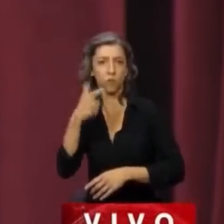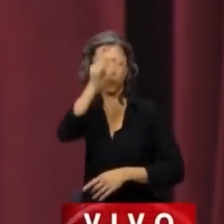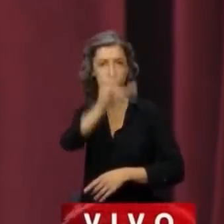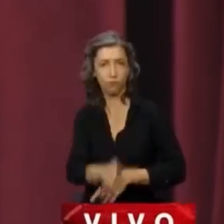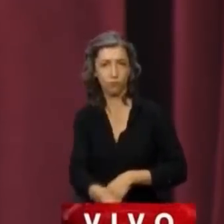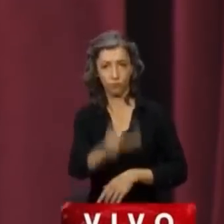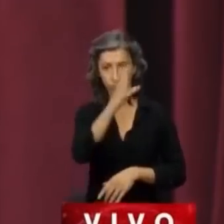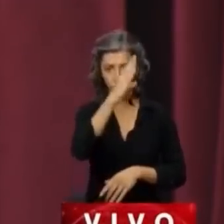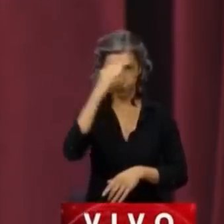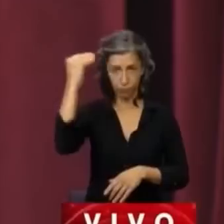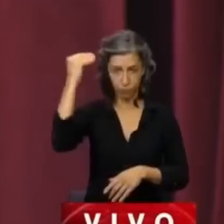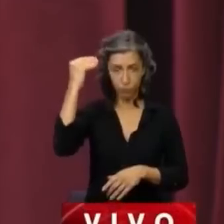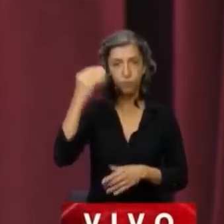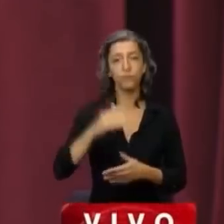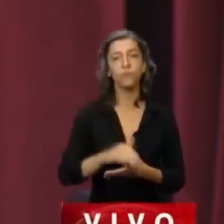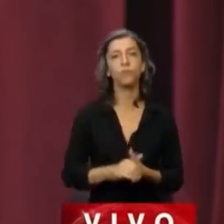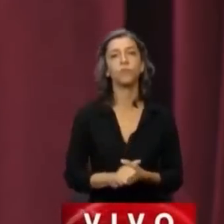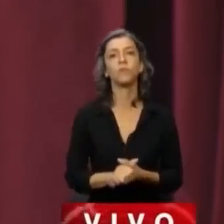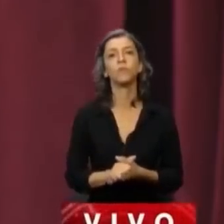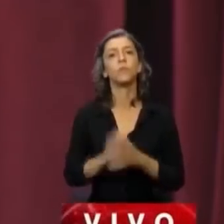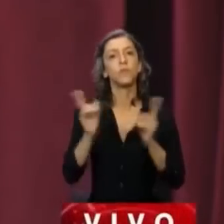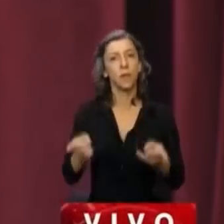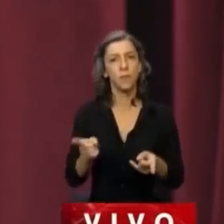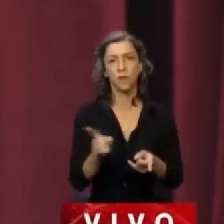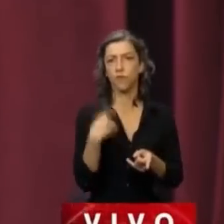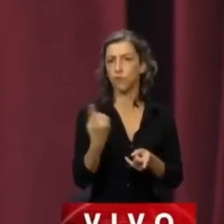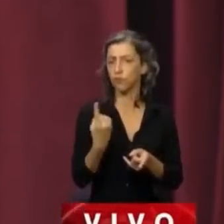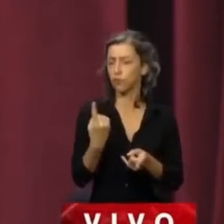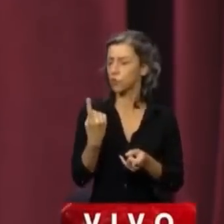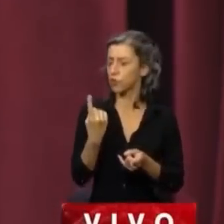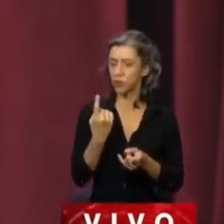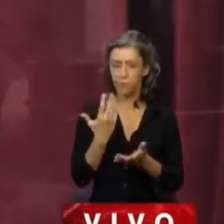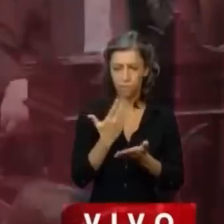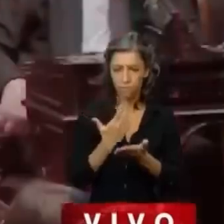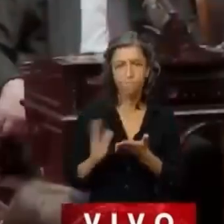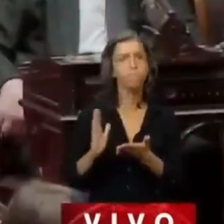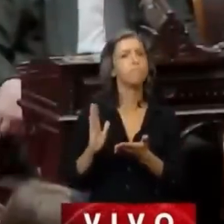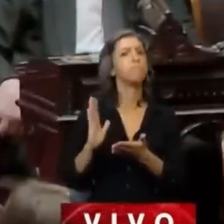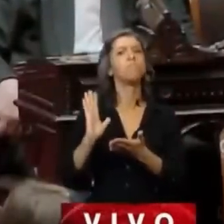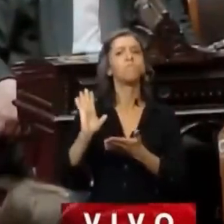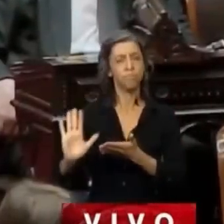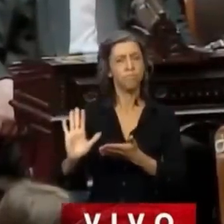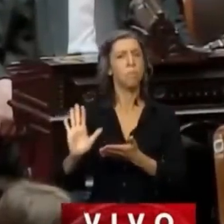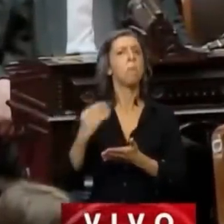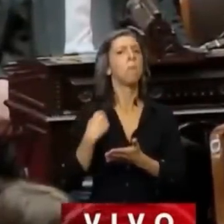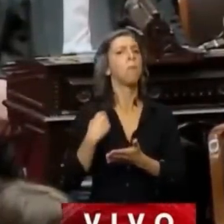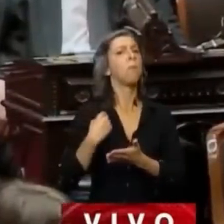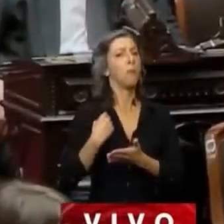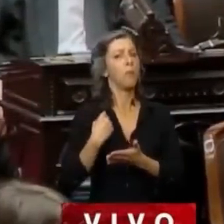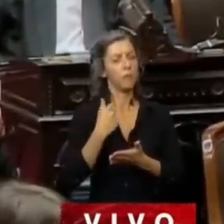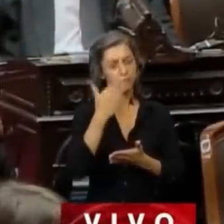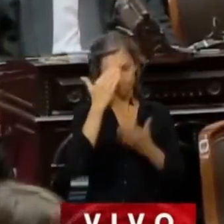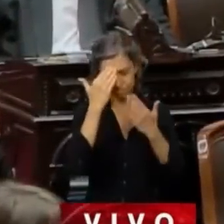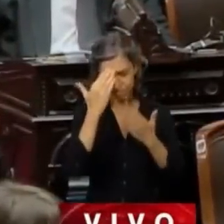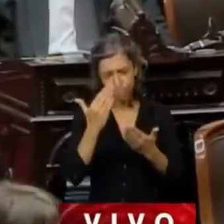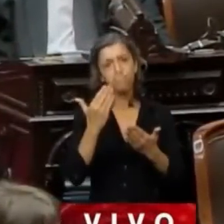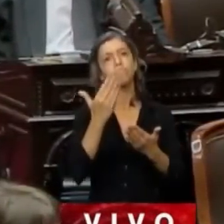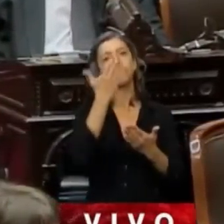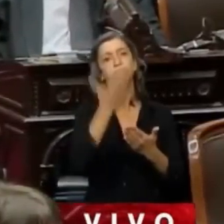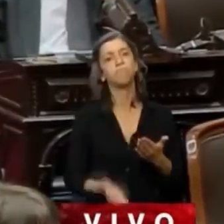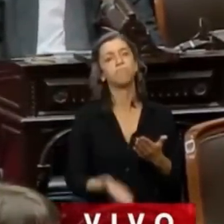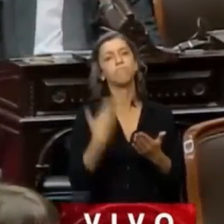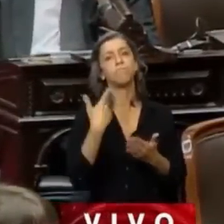Kirchner. Además, manifestamos nuestra absoluta solidaridad con la señora vicepresidenta y su